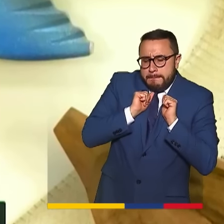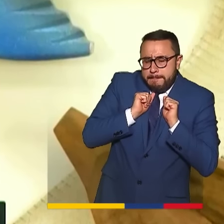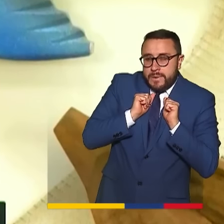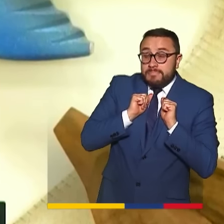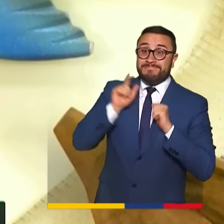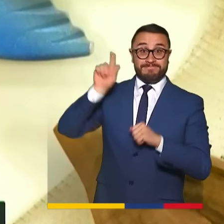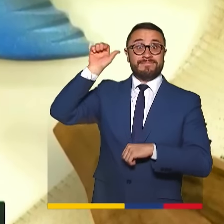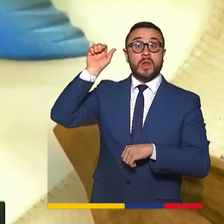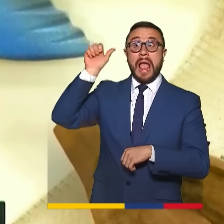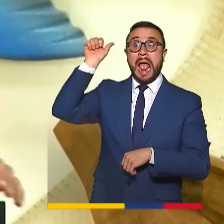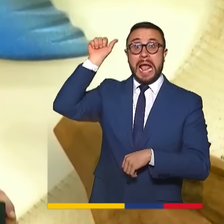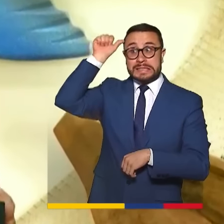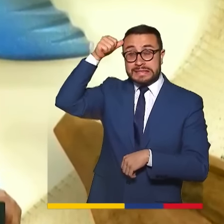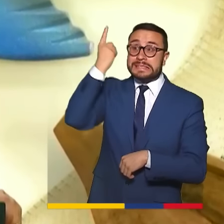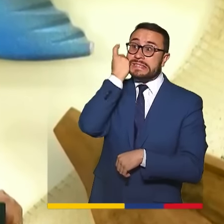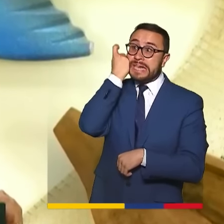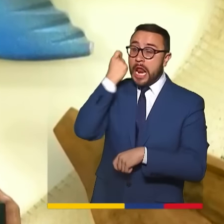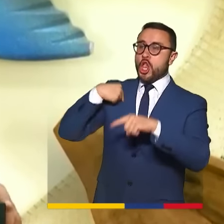que era muy importante,